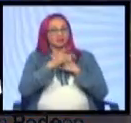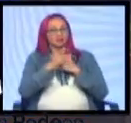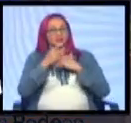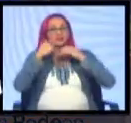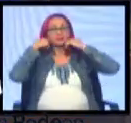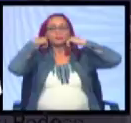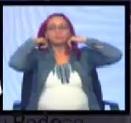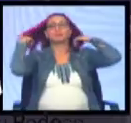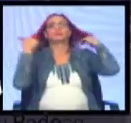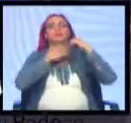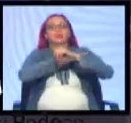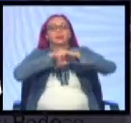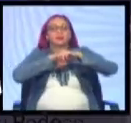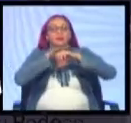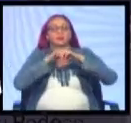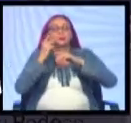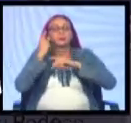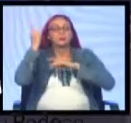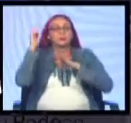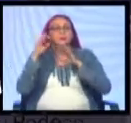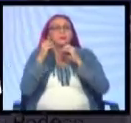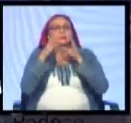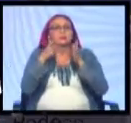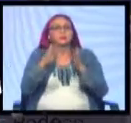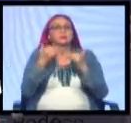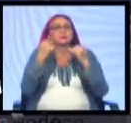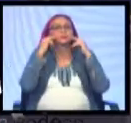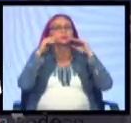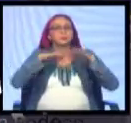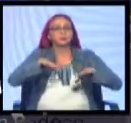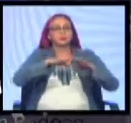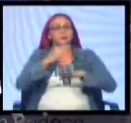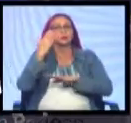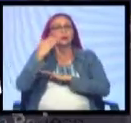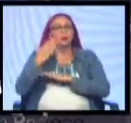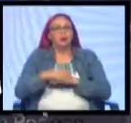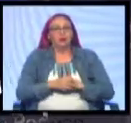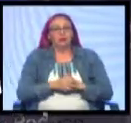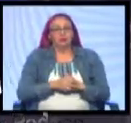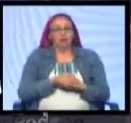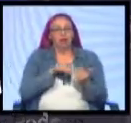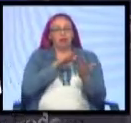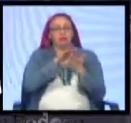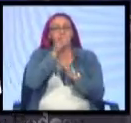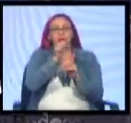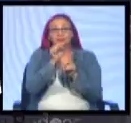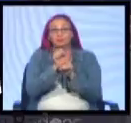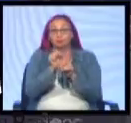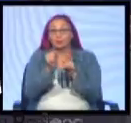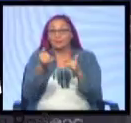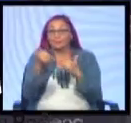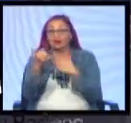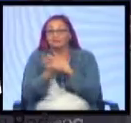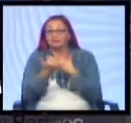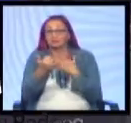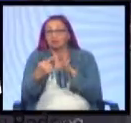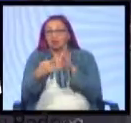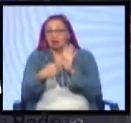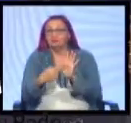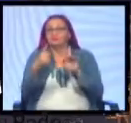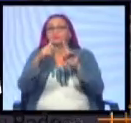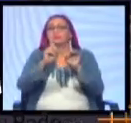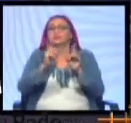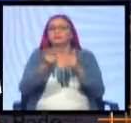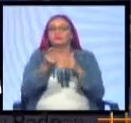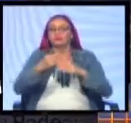este caso los educadores, que sé que son muchos los que están viendo este espacio, ante una situación como este proyecto que se presenta, y hasta